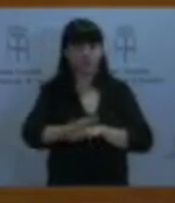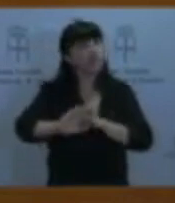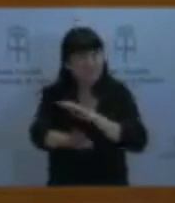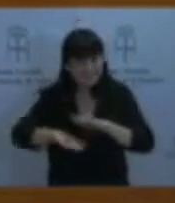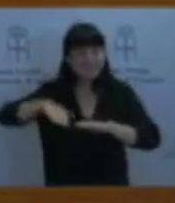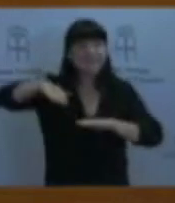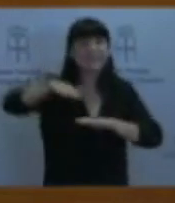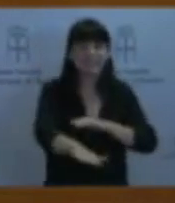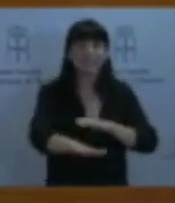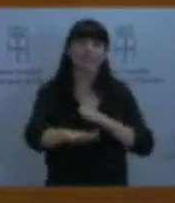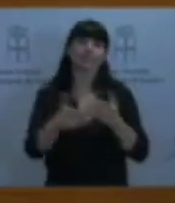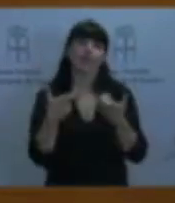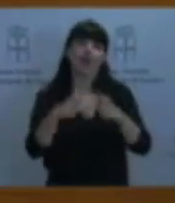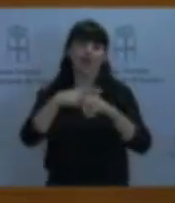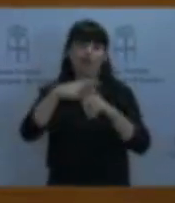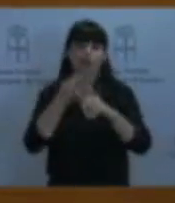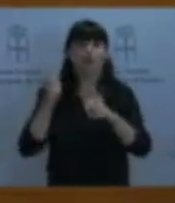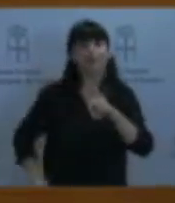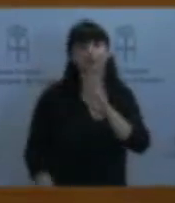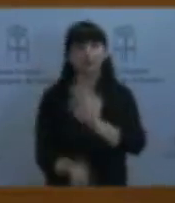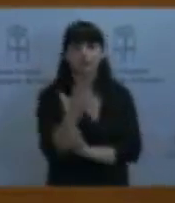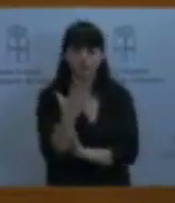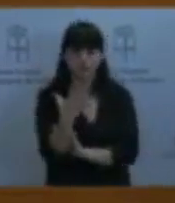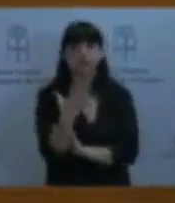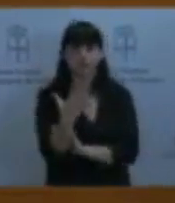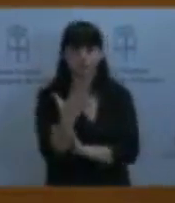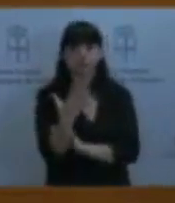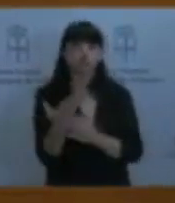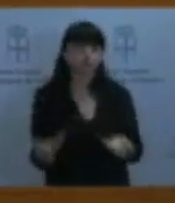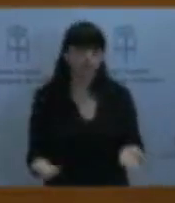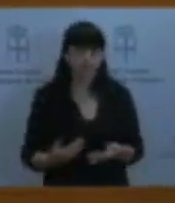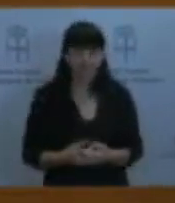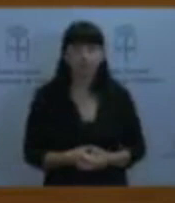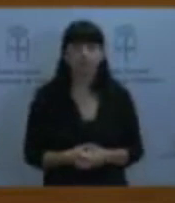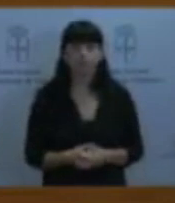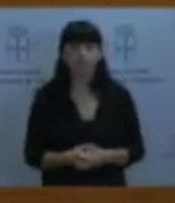categoría profesional y de otras tantas que esperan que se podrían